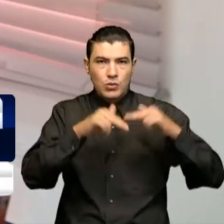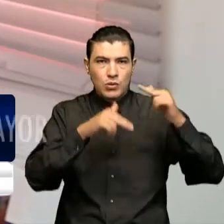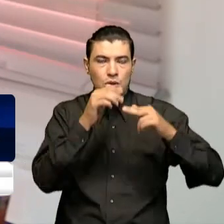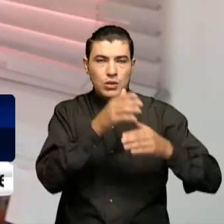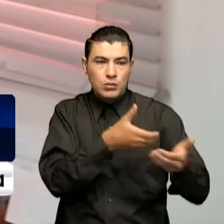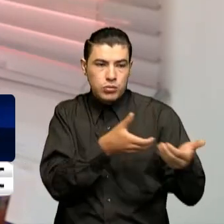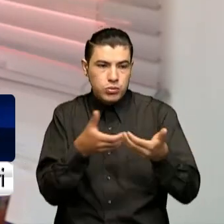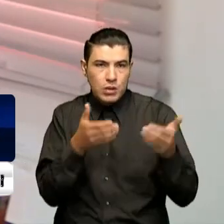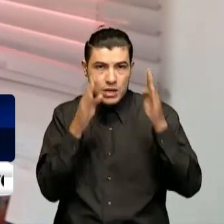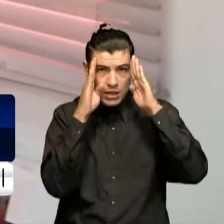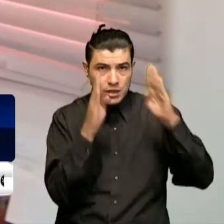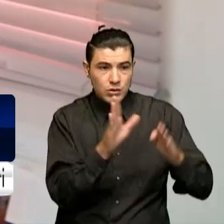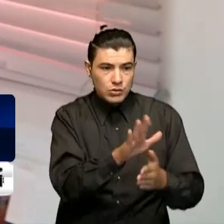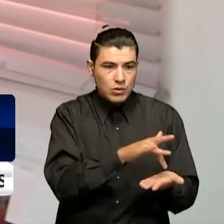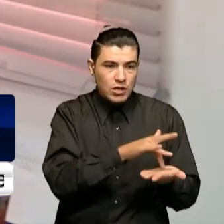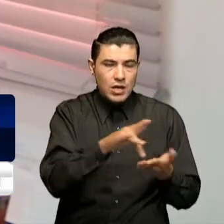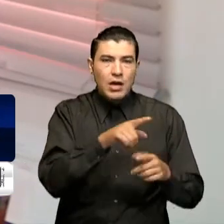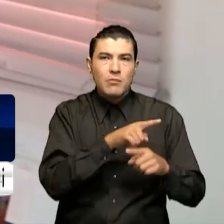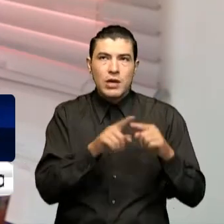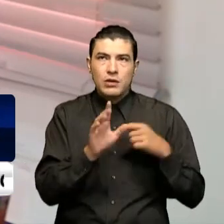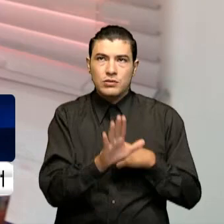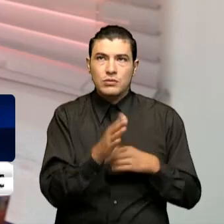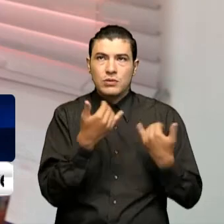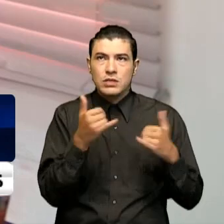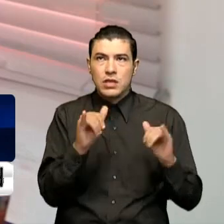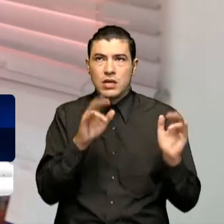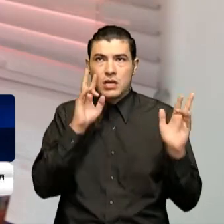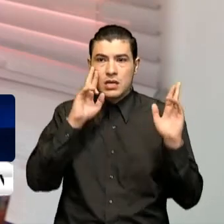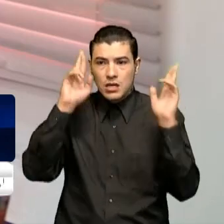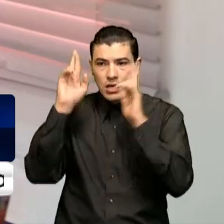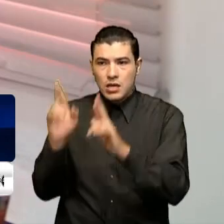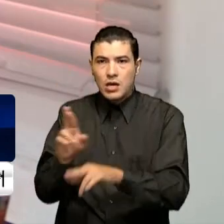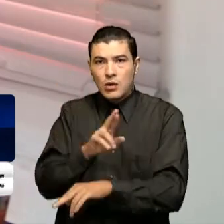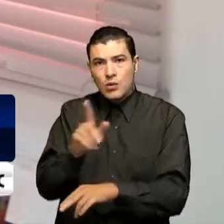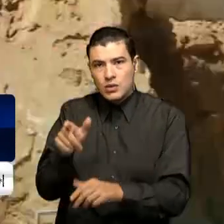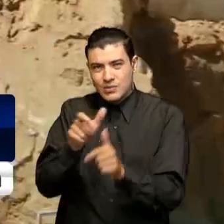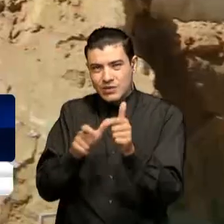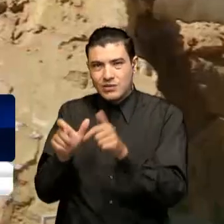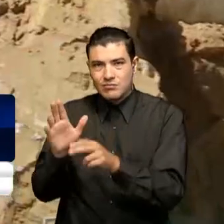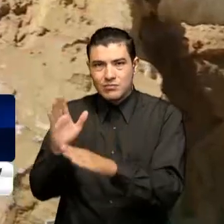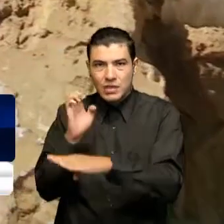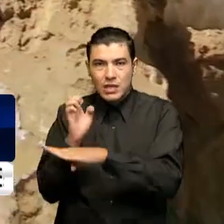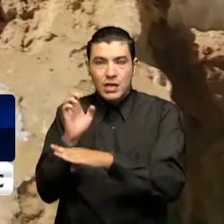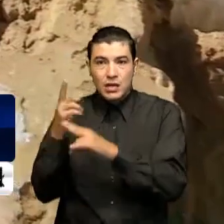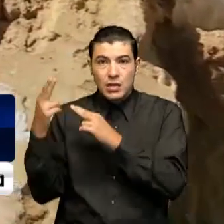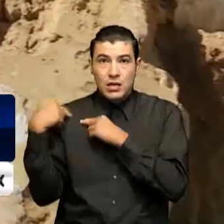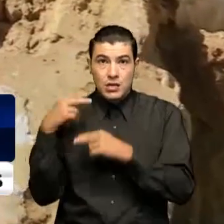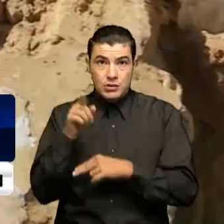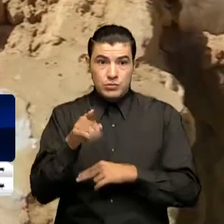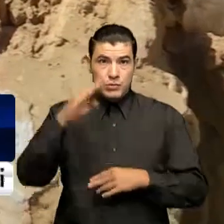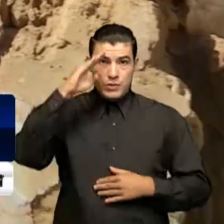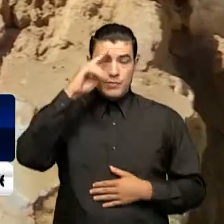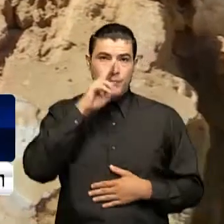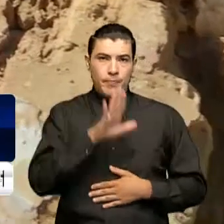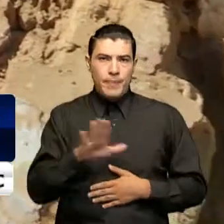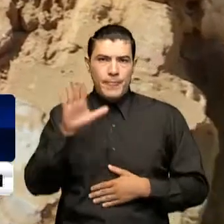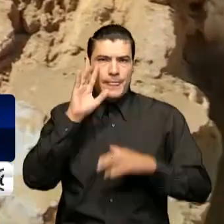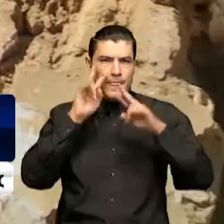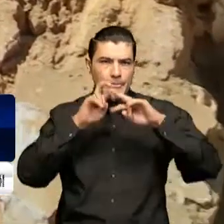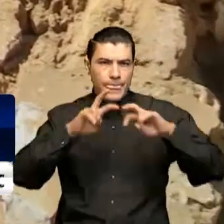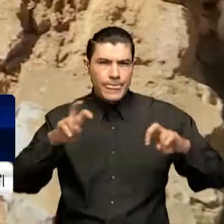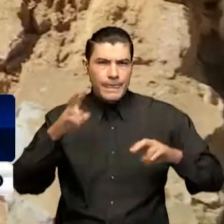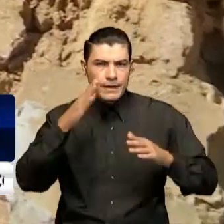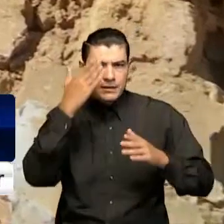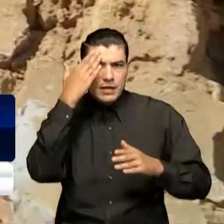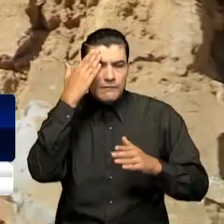pero ya esa emergencia ya pasa a instancias de otras autoridades las autoridades investigan o determinen